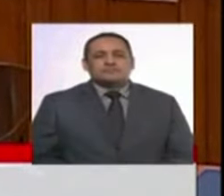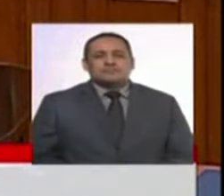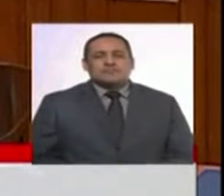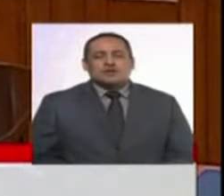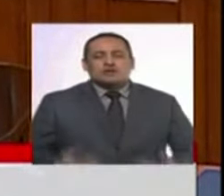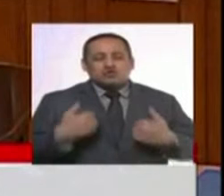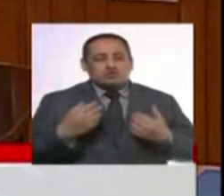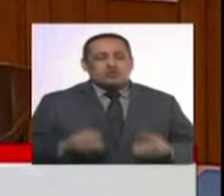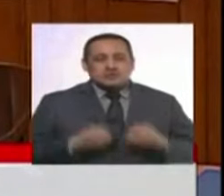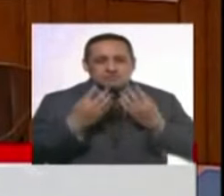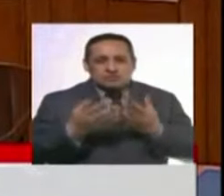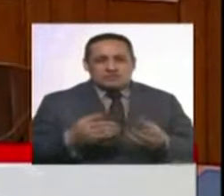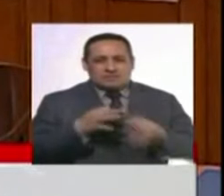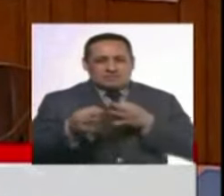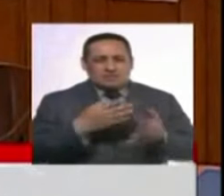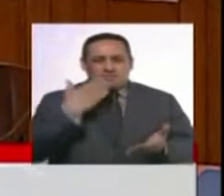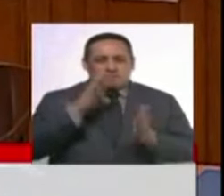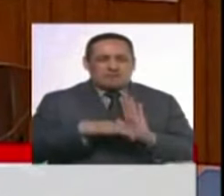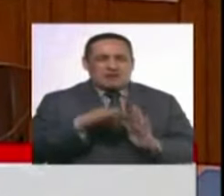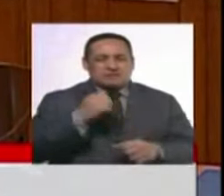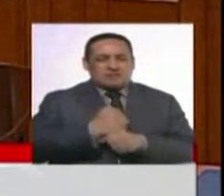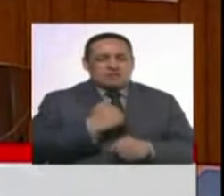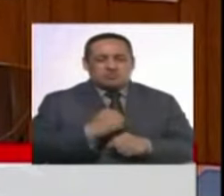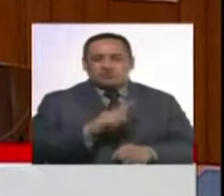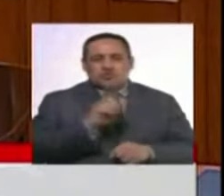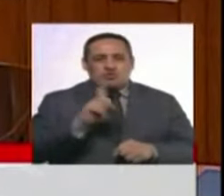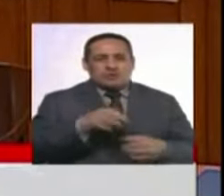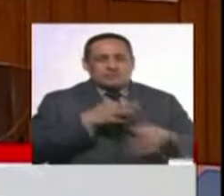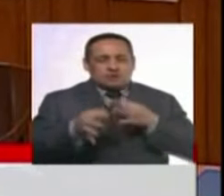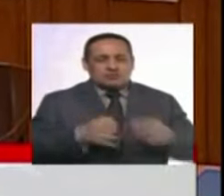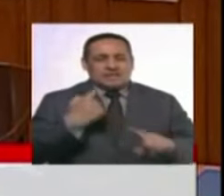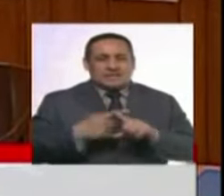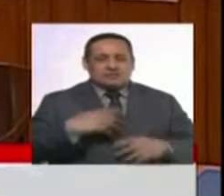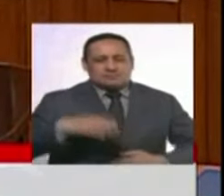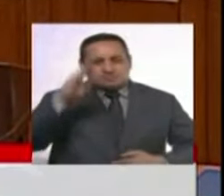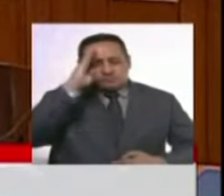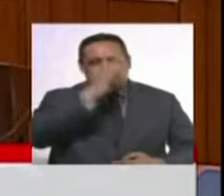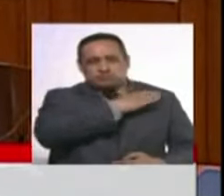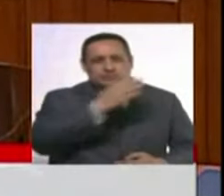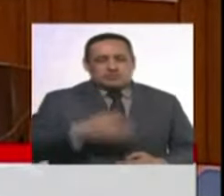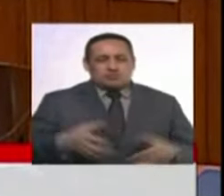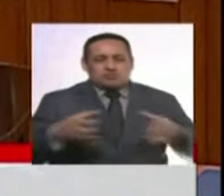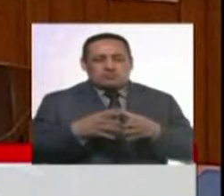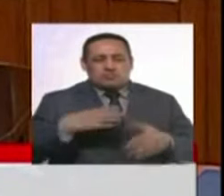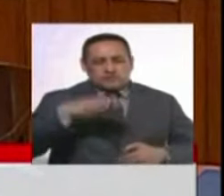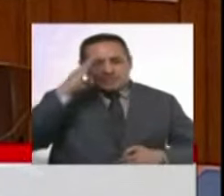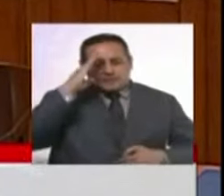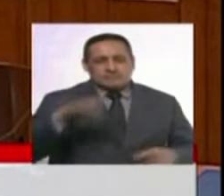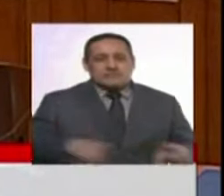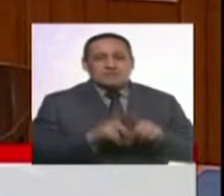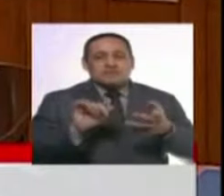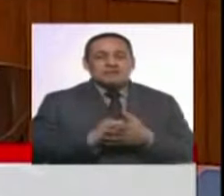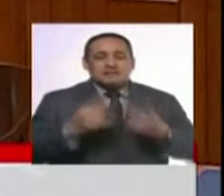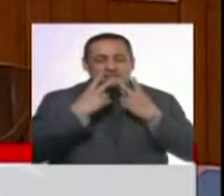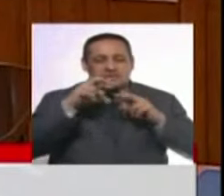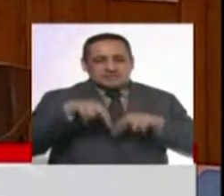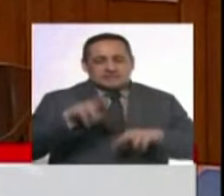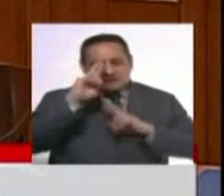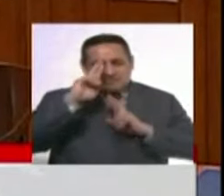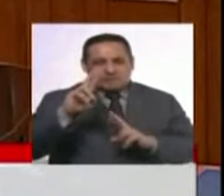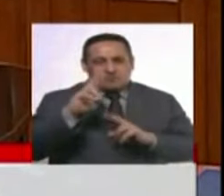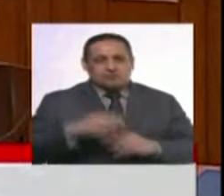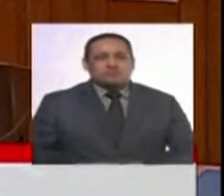no hice mención a un bajo rendimiento por parte les comandante general de la Policía Nacional del Perú quien se merece mi máximo